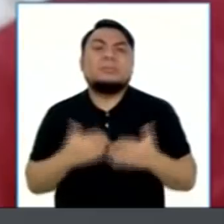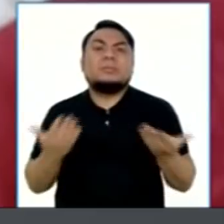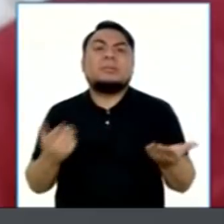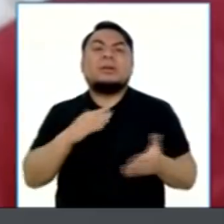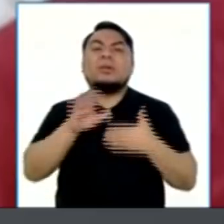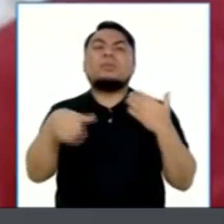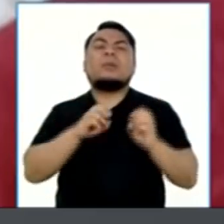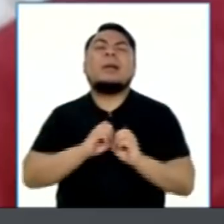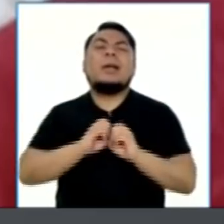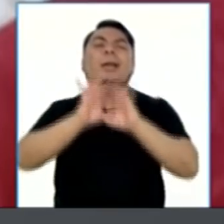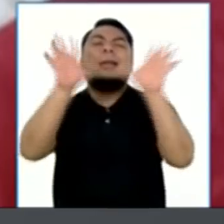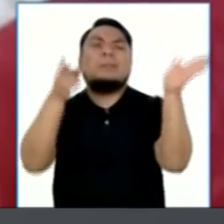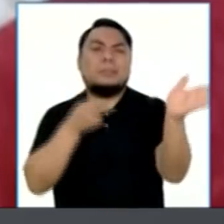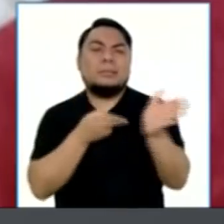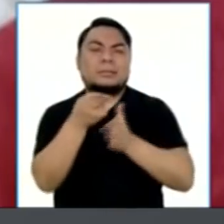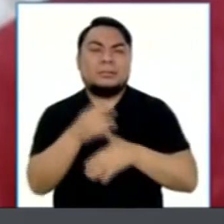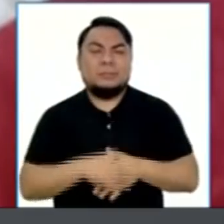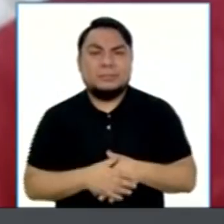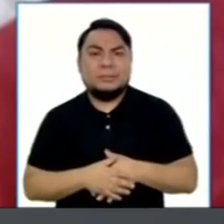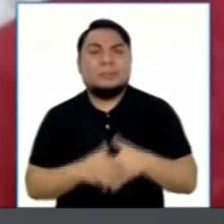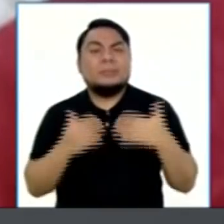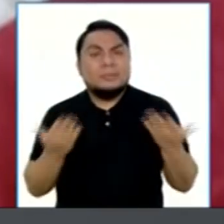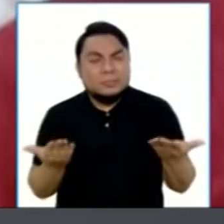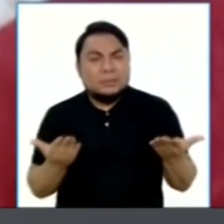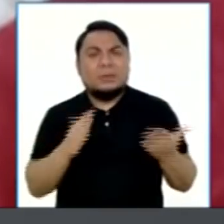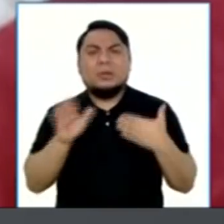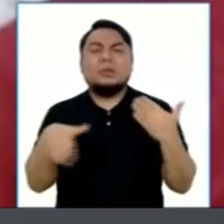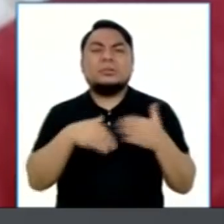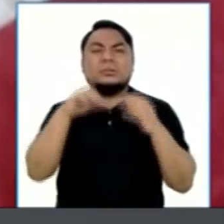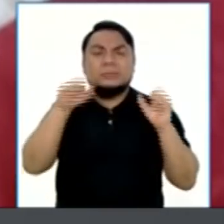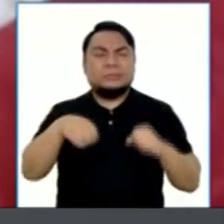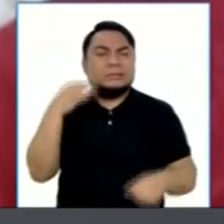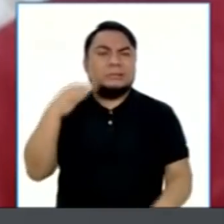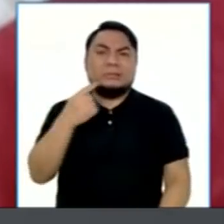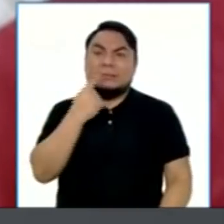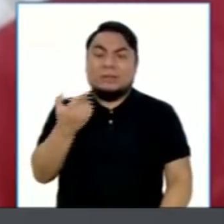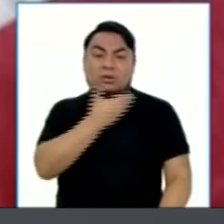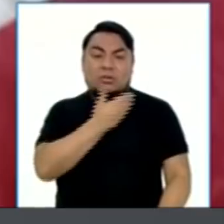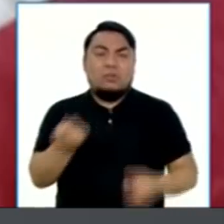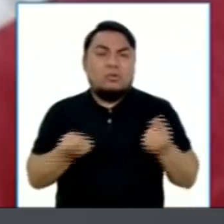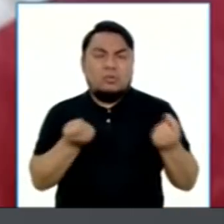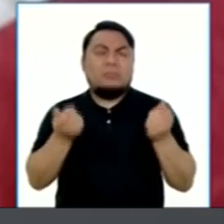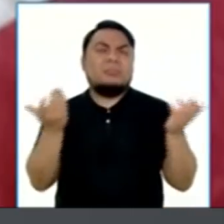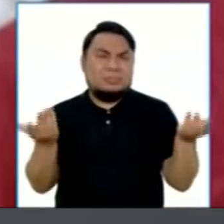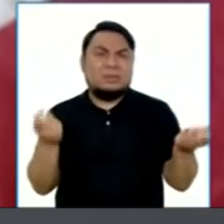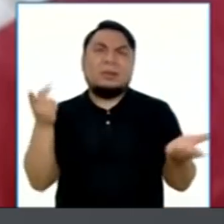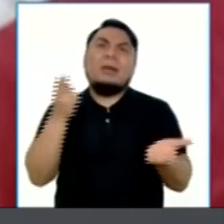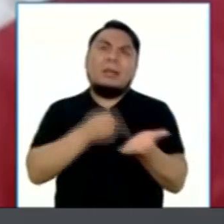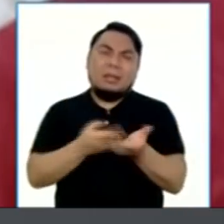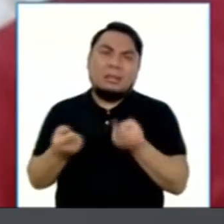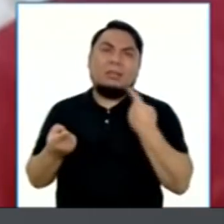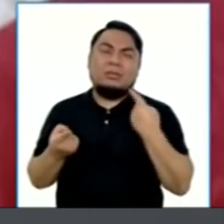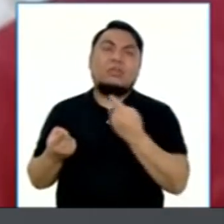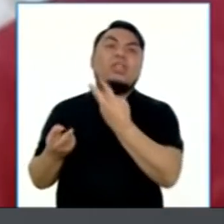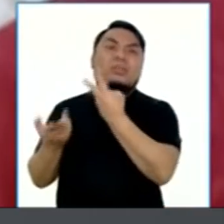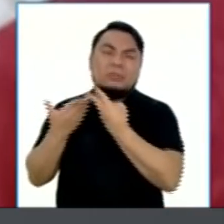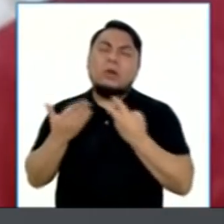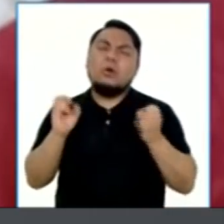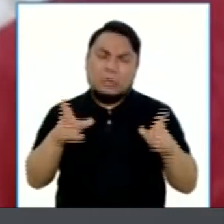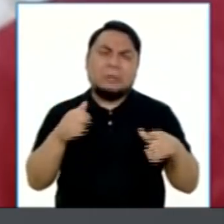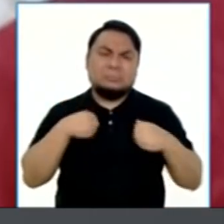de transparencia para ratificar, como siempre ha hecho el gobierno, que es un